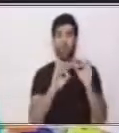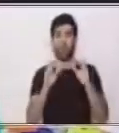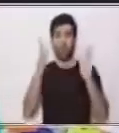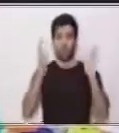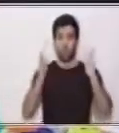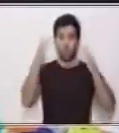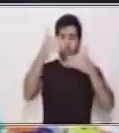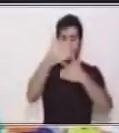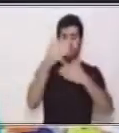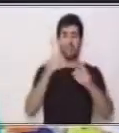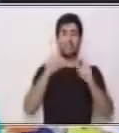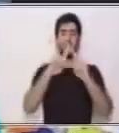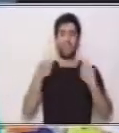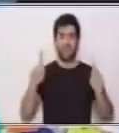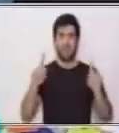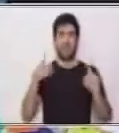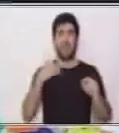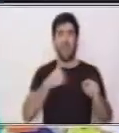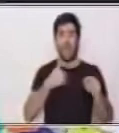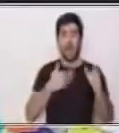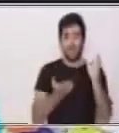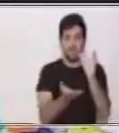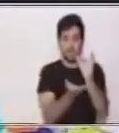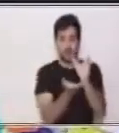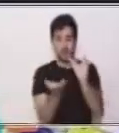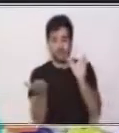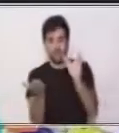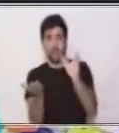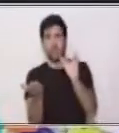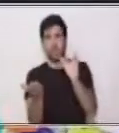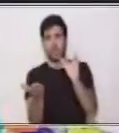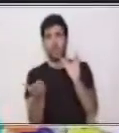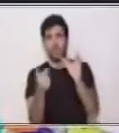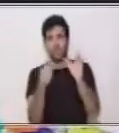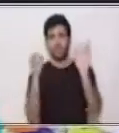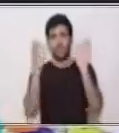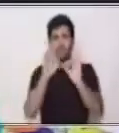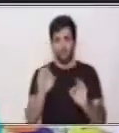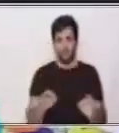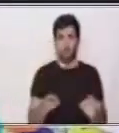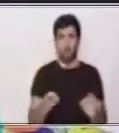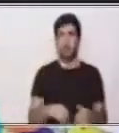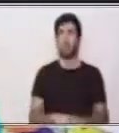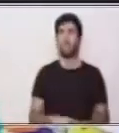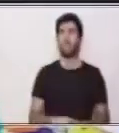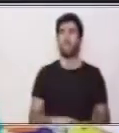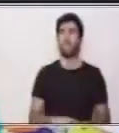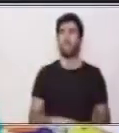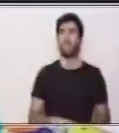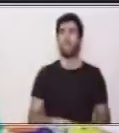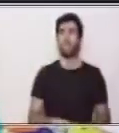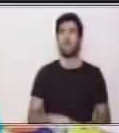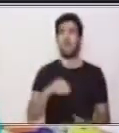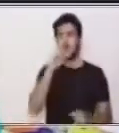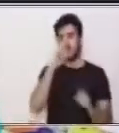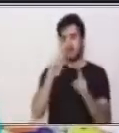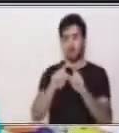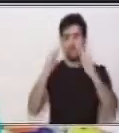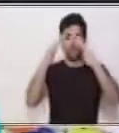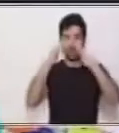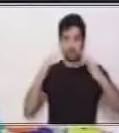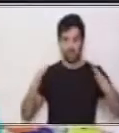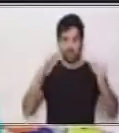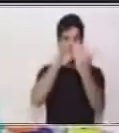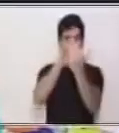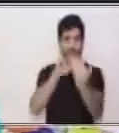caras laterales. Tienen una base de 3 o más lados y varias caras laterales. Muy